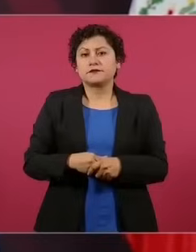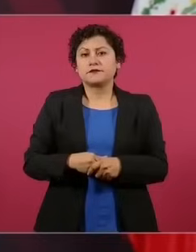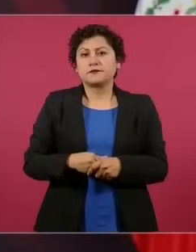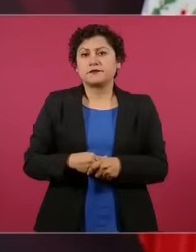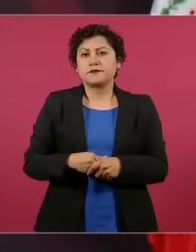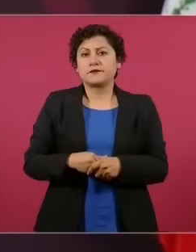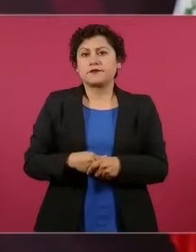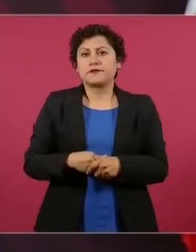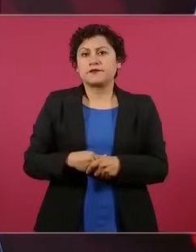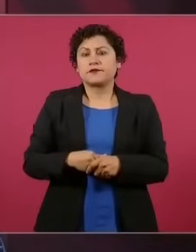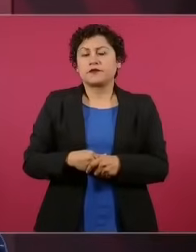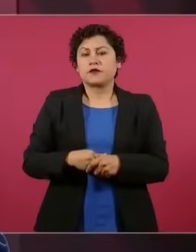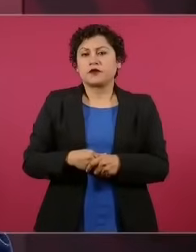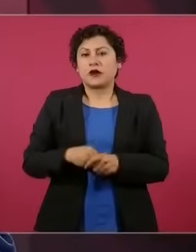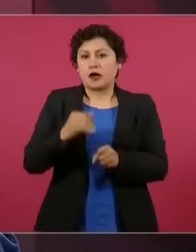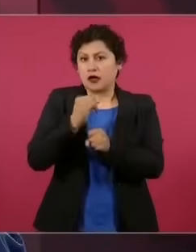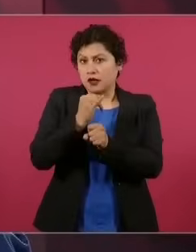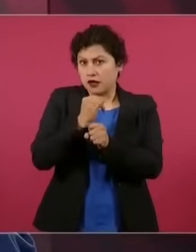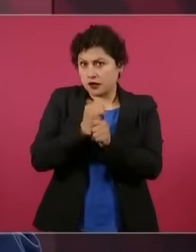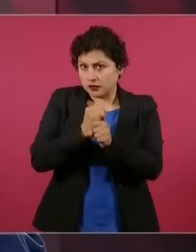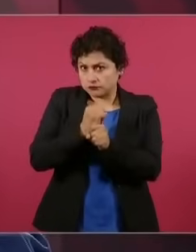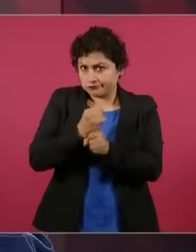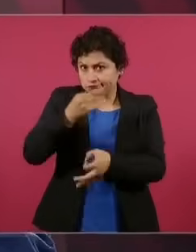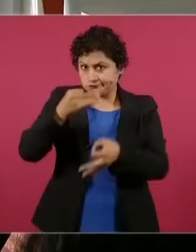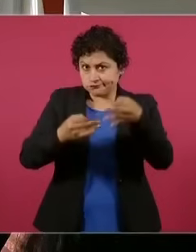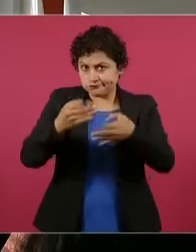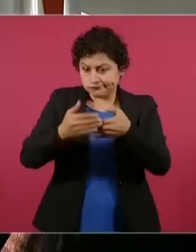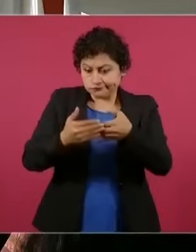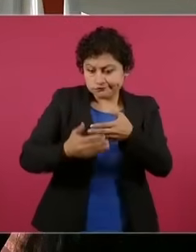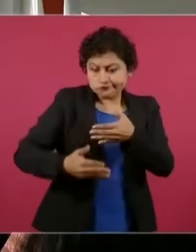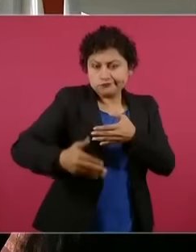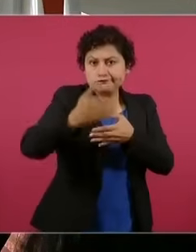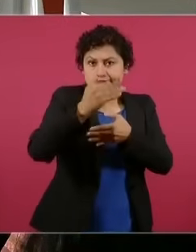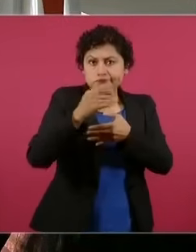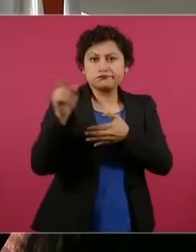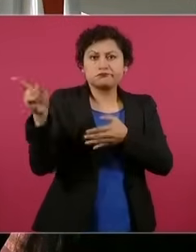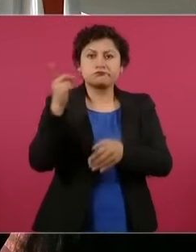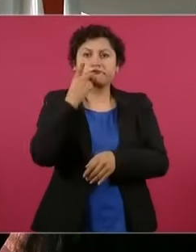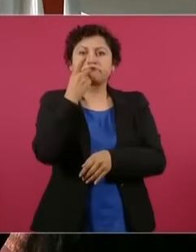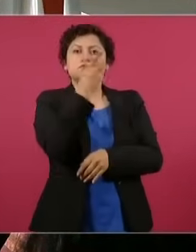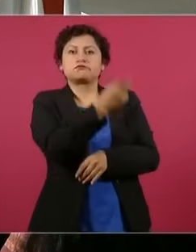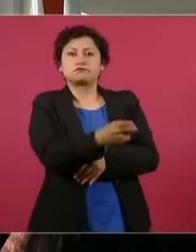iniciar el proceso el año próximo.